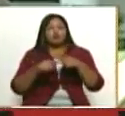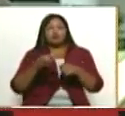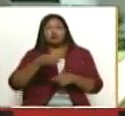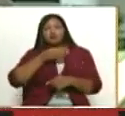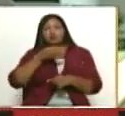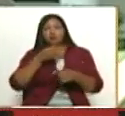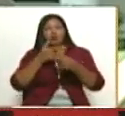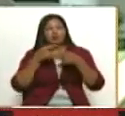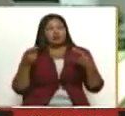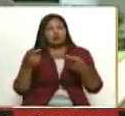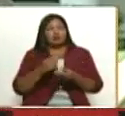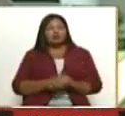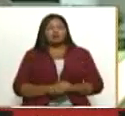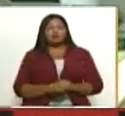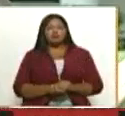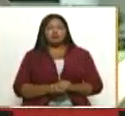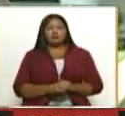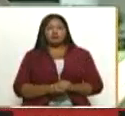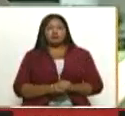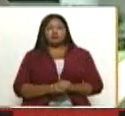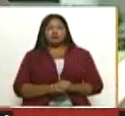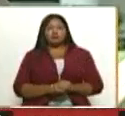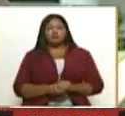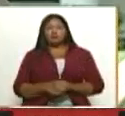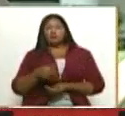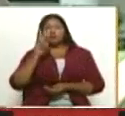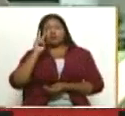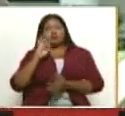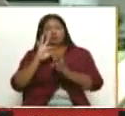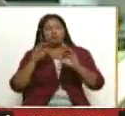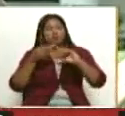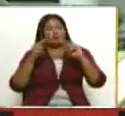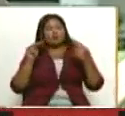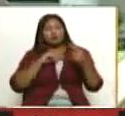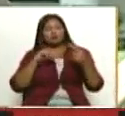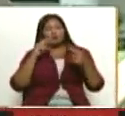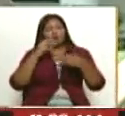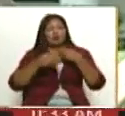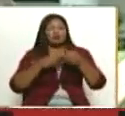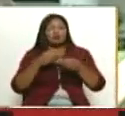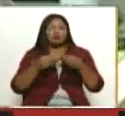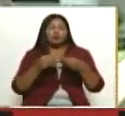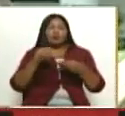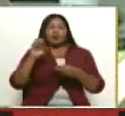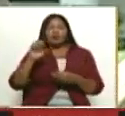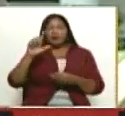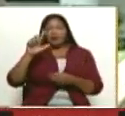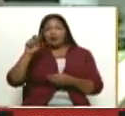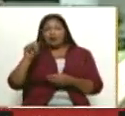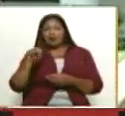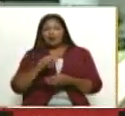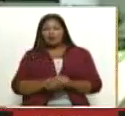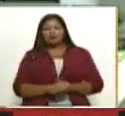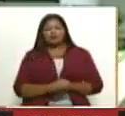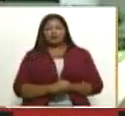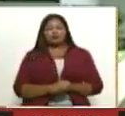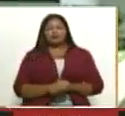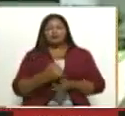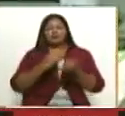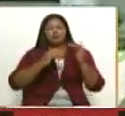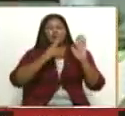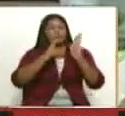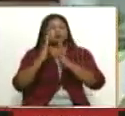general. Mirado desde esa óptica, la paz que estamos haciendo con el ELN, la última